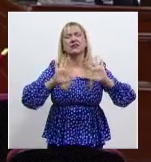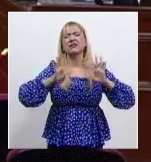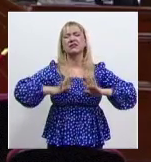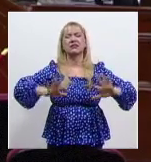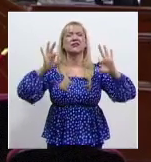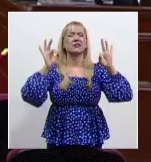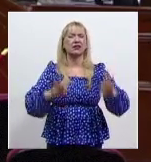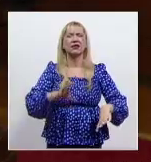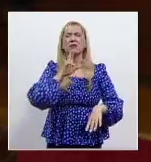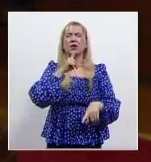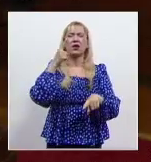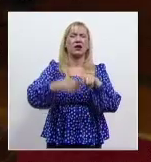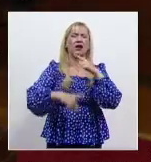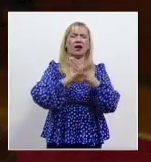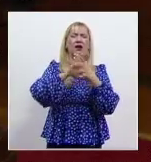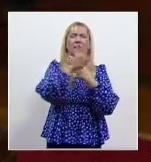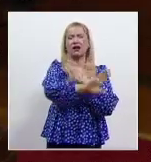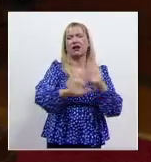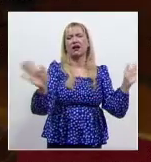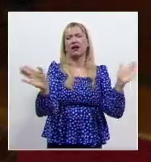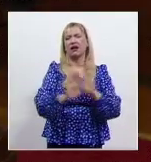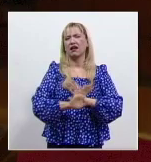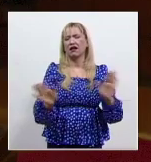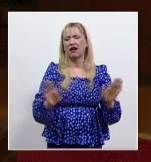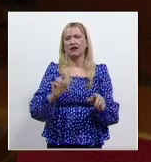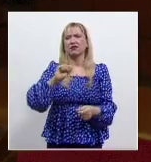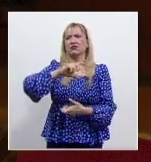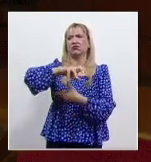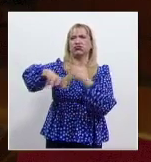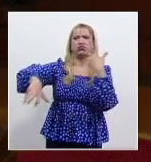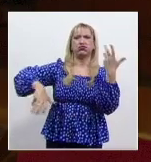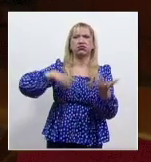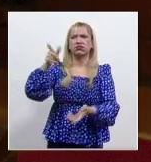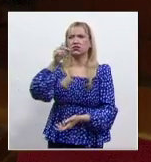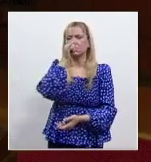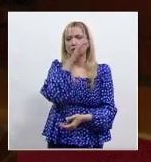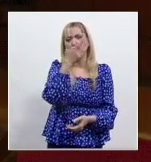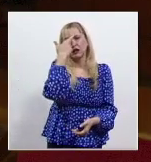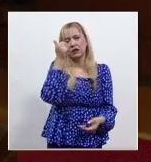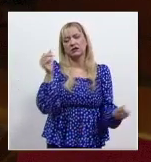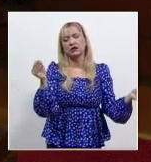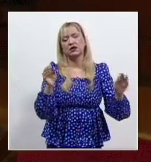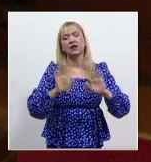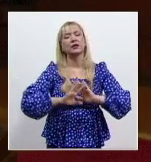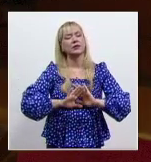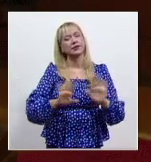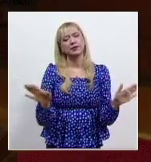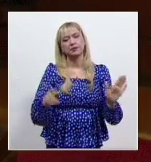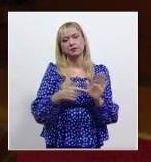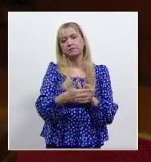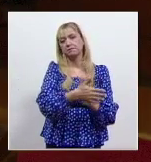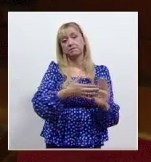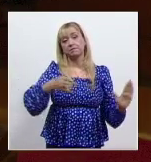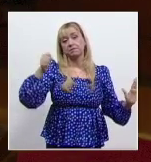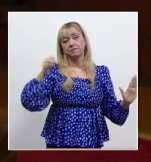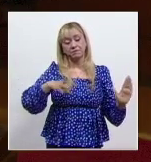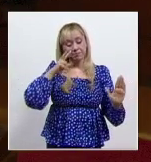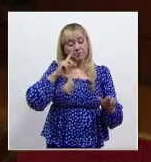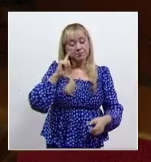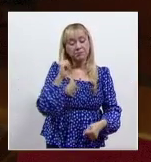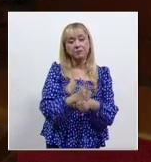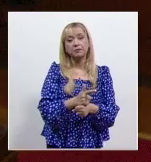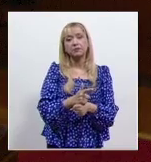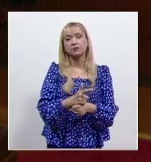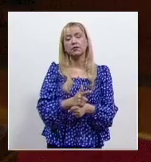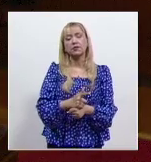incertidumbre jurídica que la ocasionada por el decreto impugnado, se determina que la invalidez detectada no